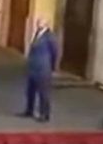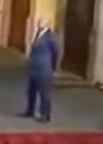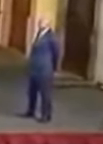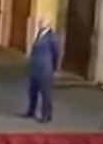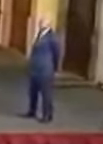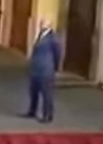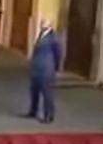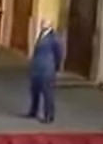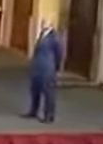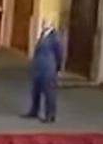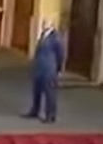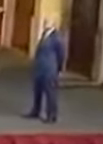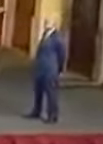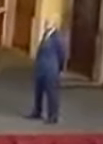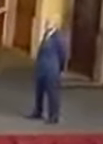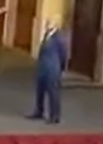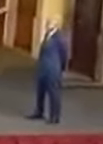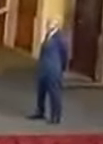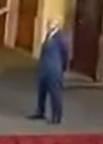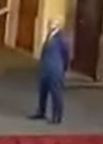¡Sí, señor! ¡Venga, bonito!